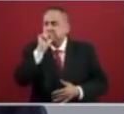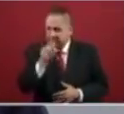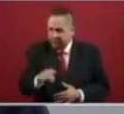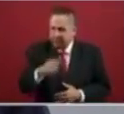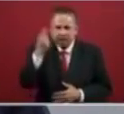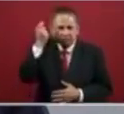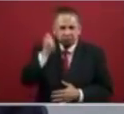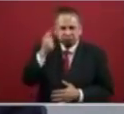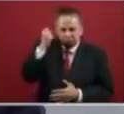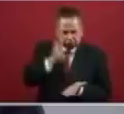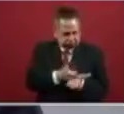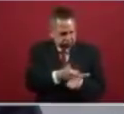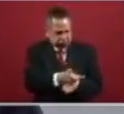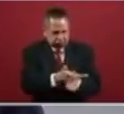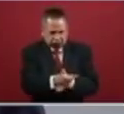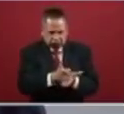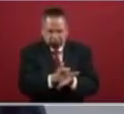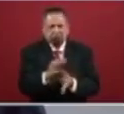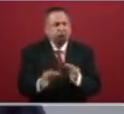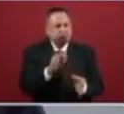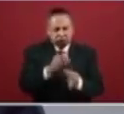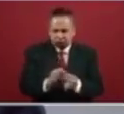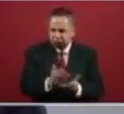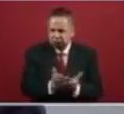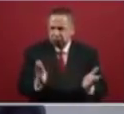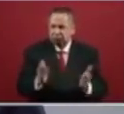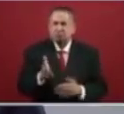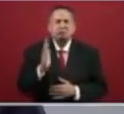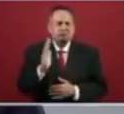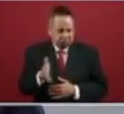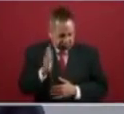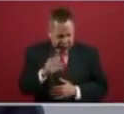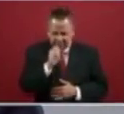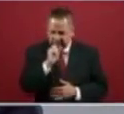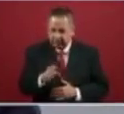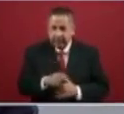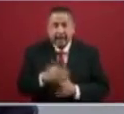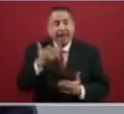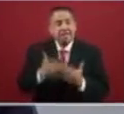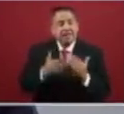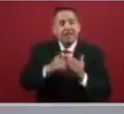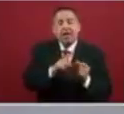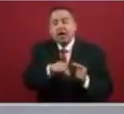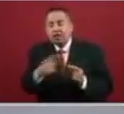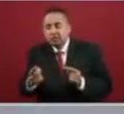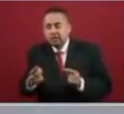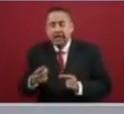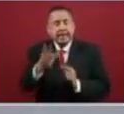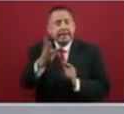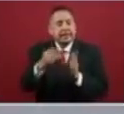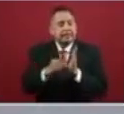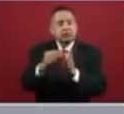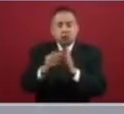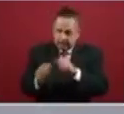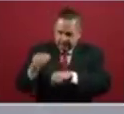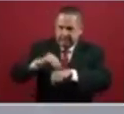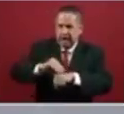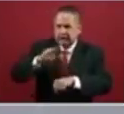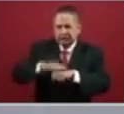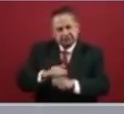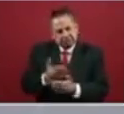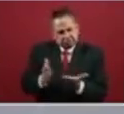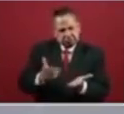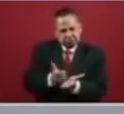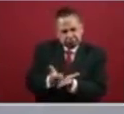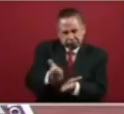están recibiendo becas y falta entregar a 3,000,000 más.